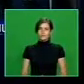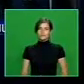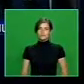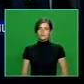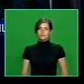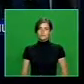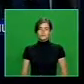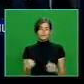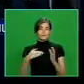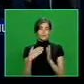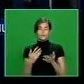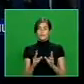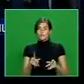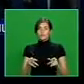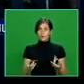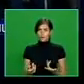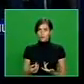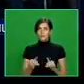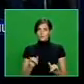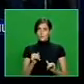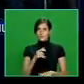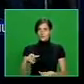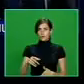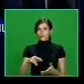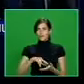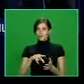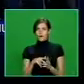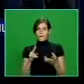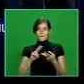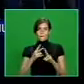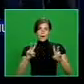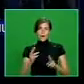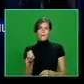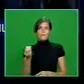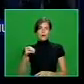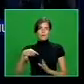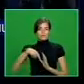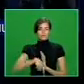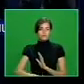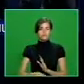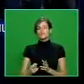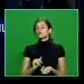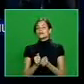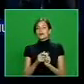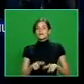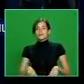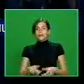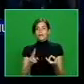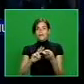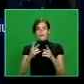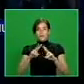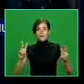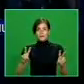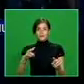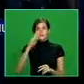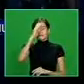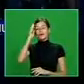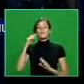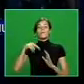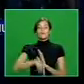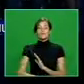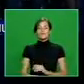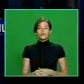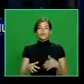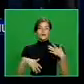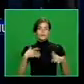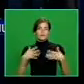mil opciones pues para esos que es el concepto de Paz Va mucho más allá y de cancha de Paz Va mucho más allá que la